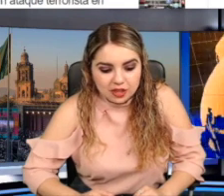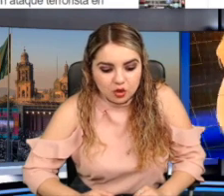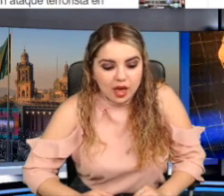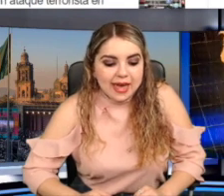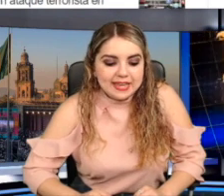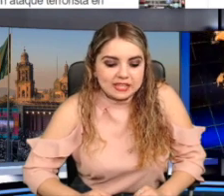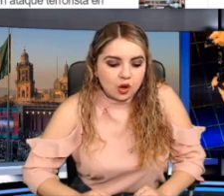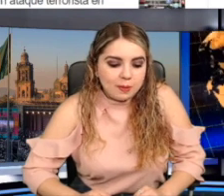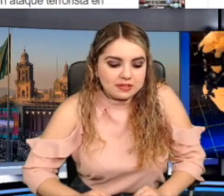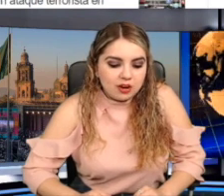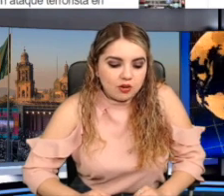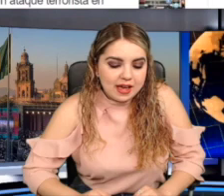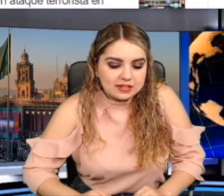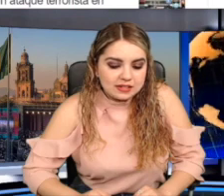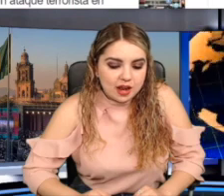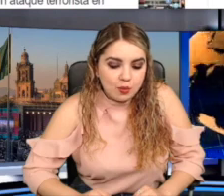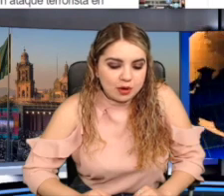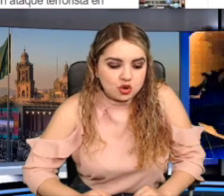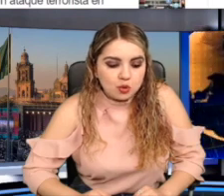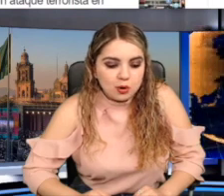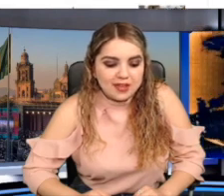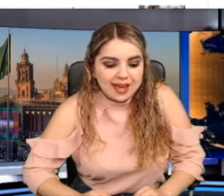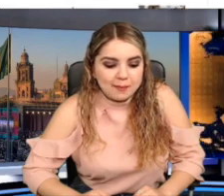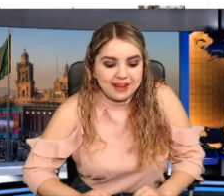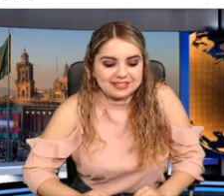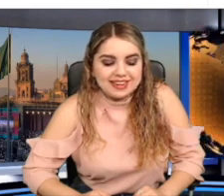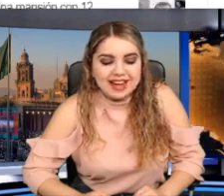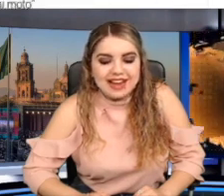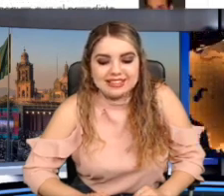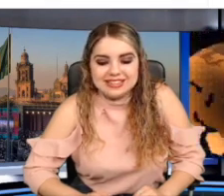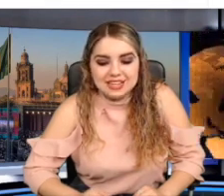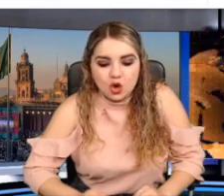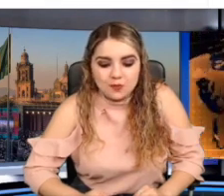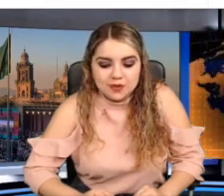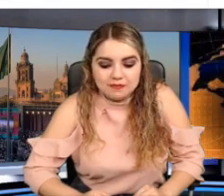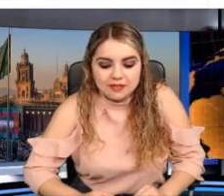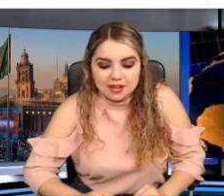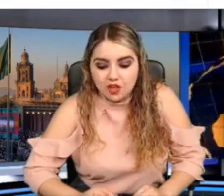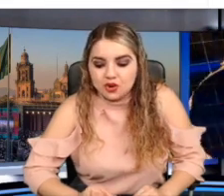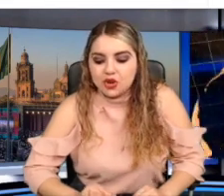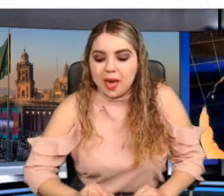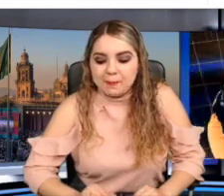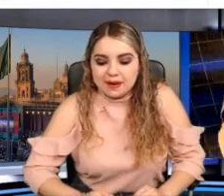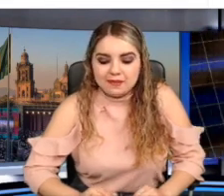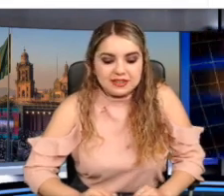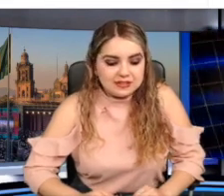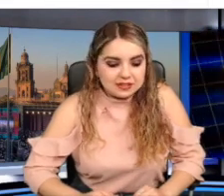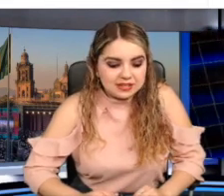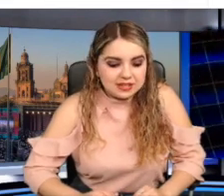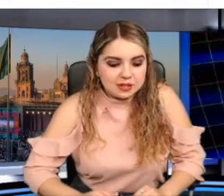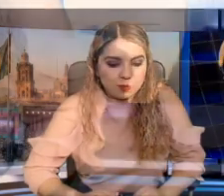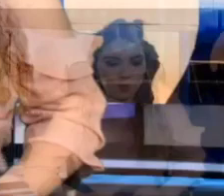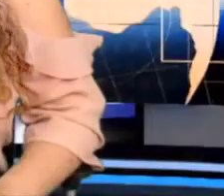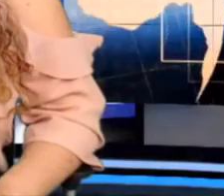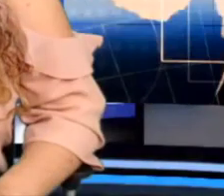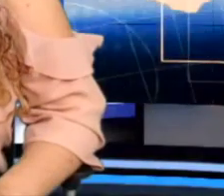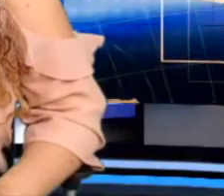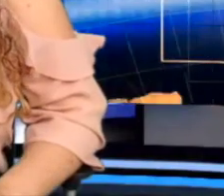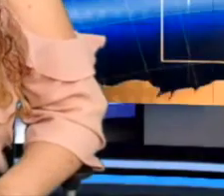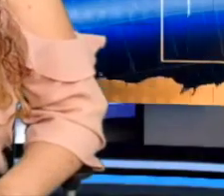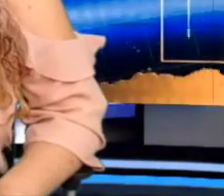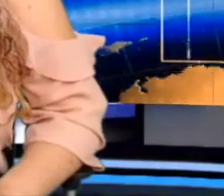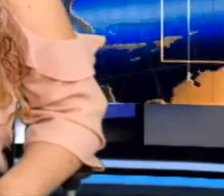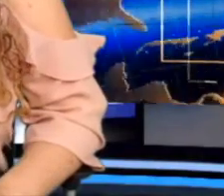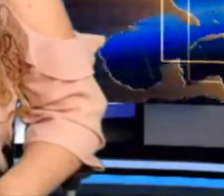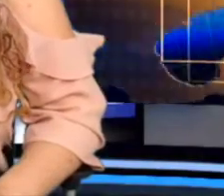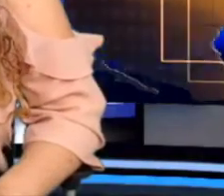en el estado y se comenzaron a asignar un mayor número de cámaras generales y con ventilador para ver si así se puede ganar